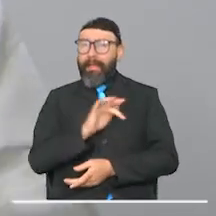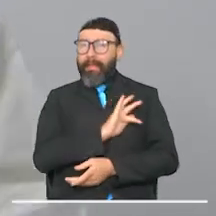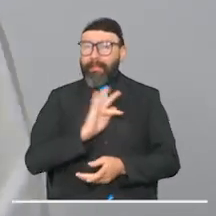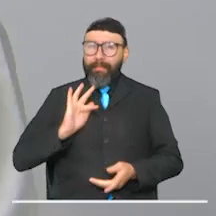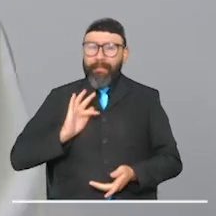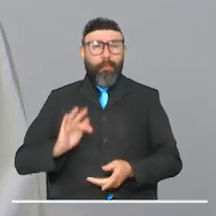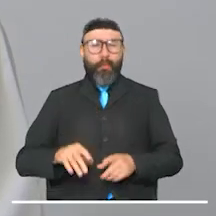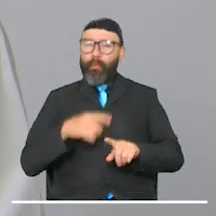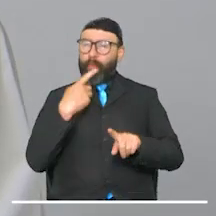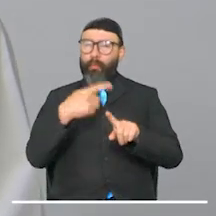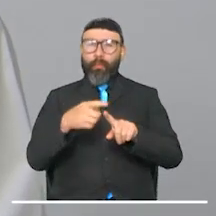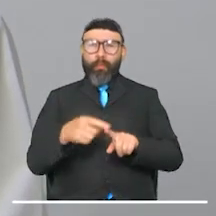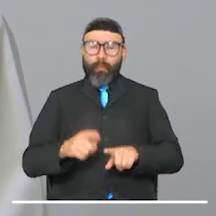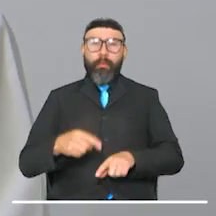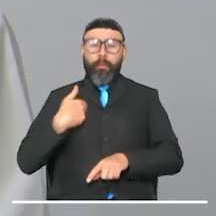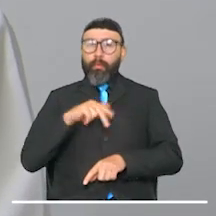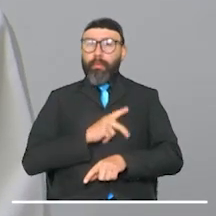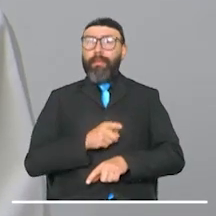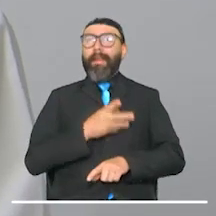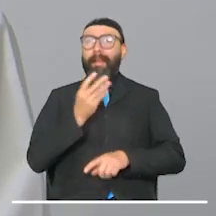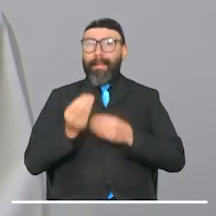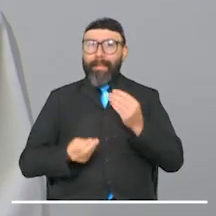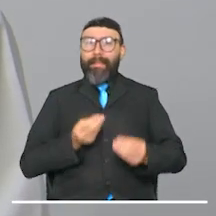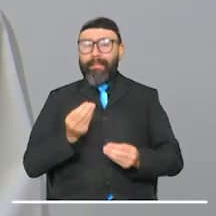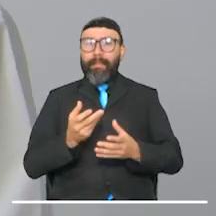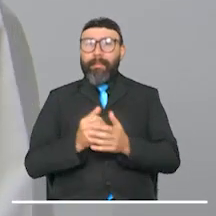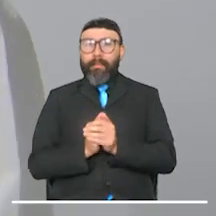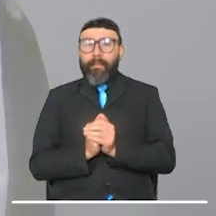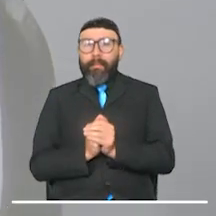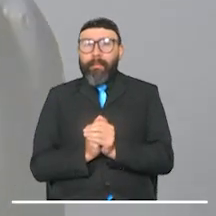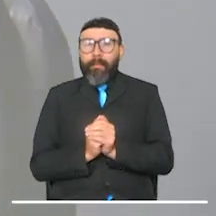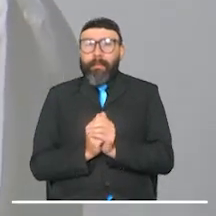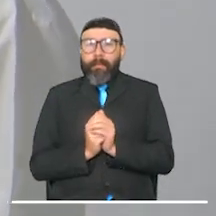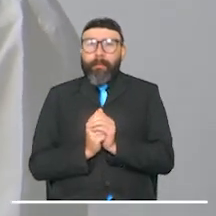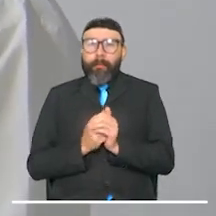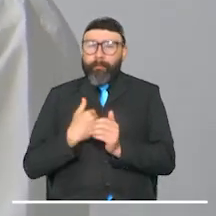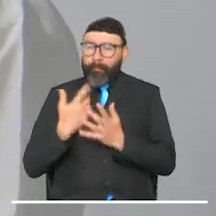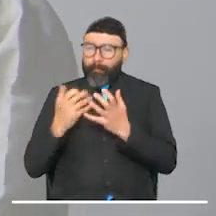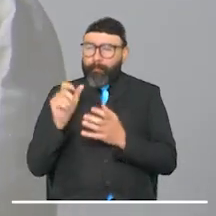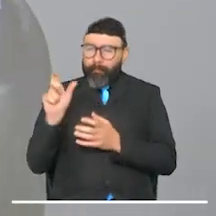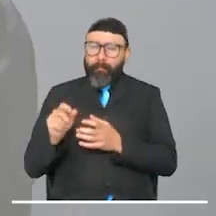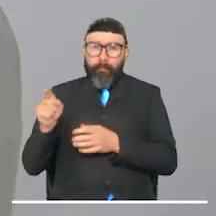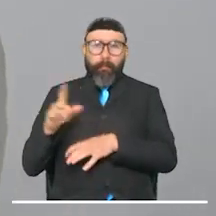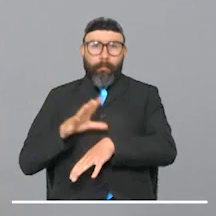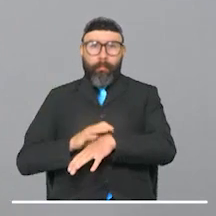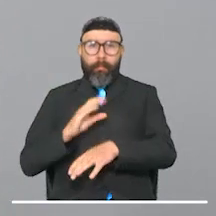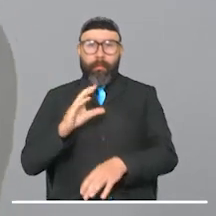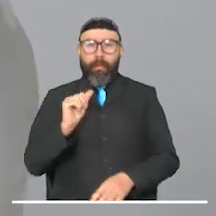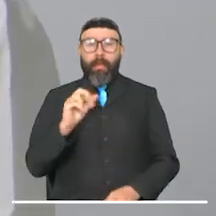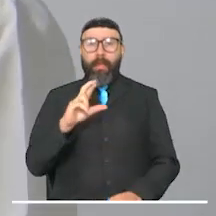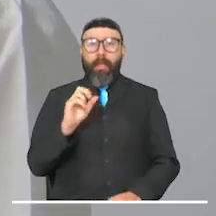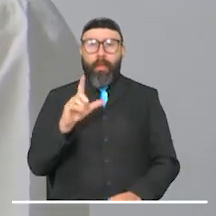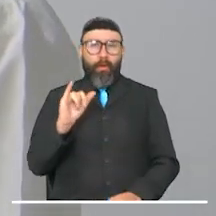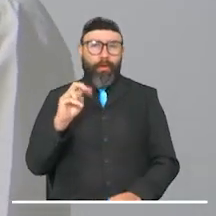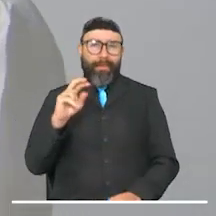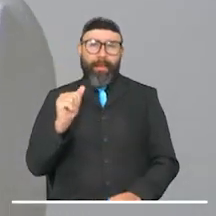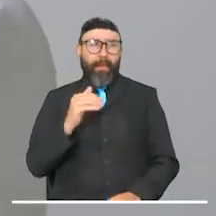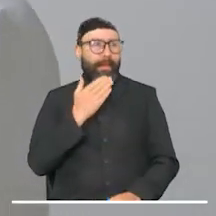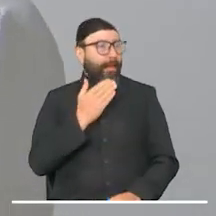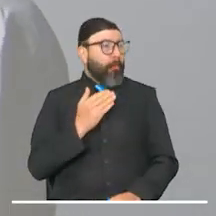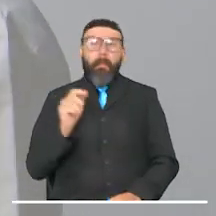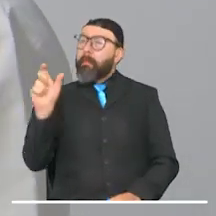tantas cosas que hacemos yo quiero que la doctora Carolina giraldo vamos a suponer que le llegó un paciente